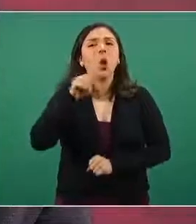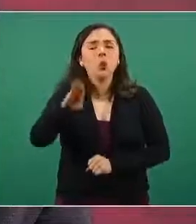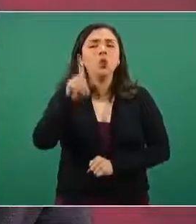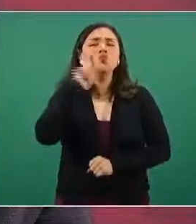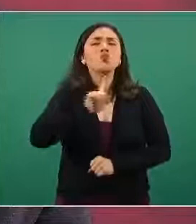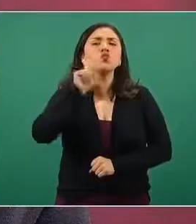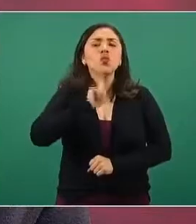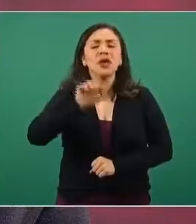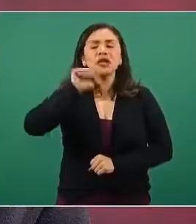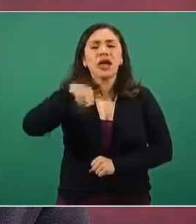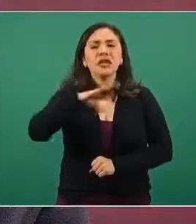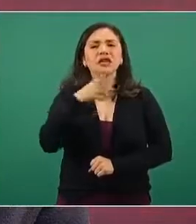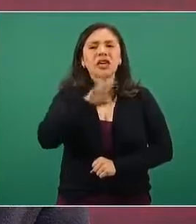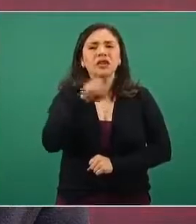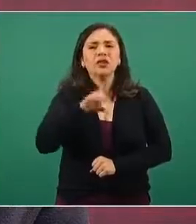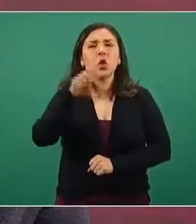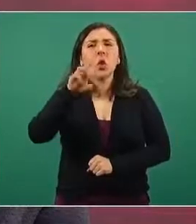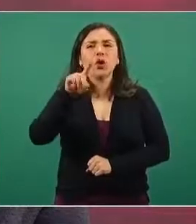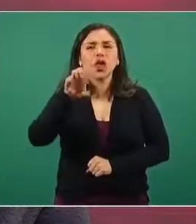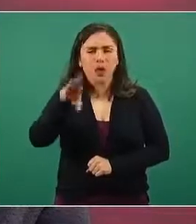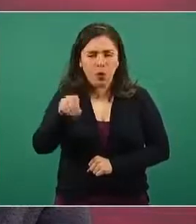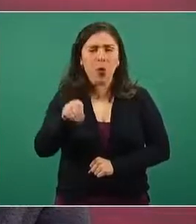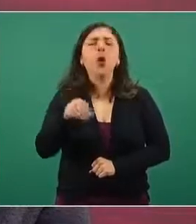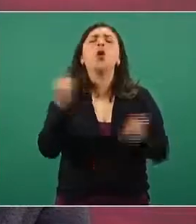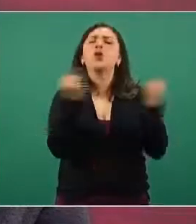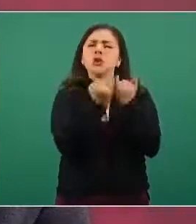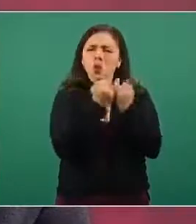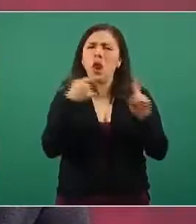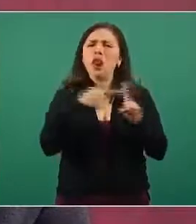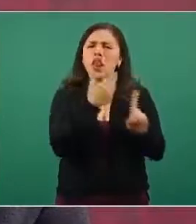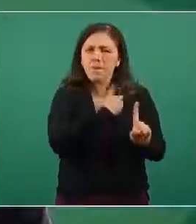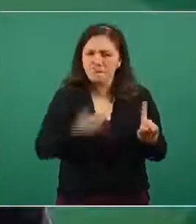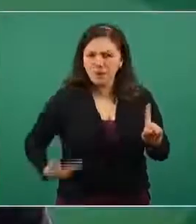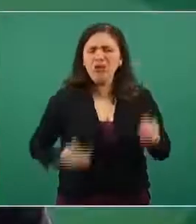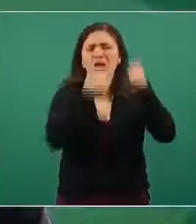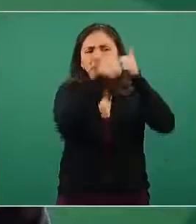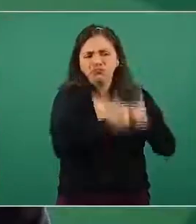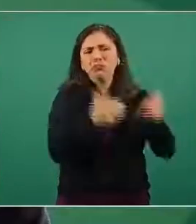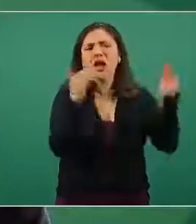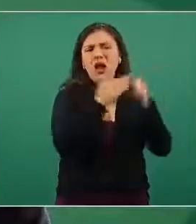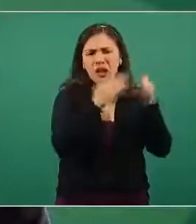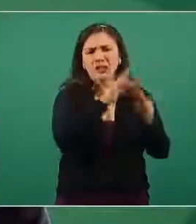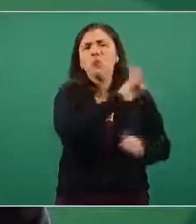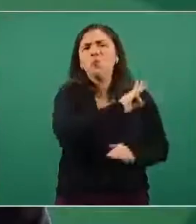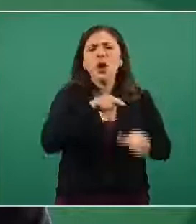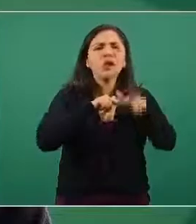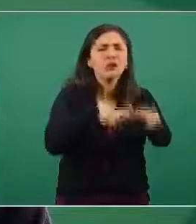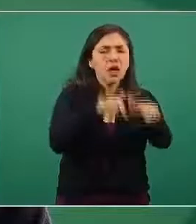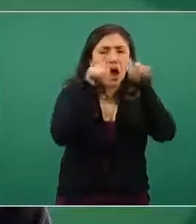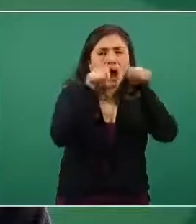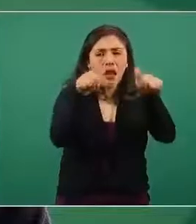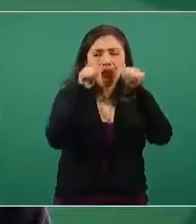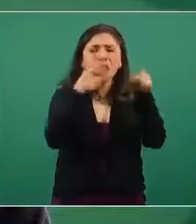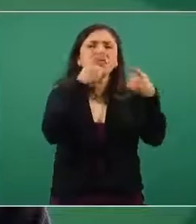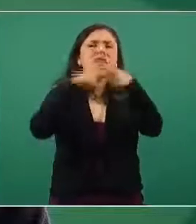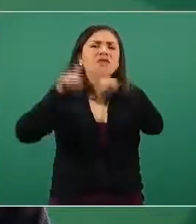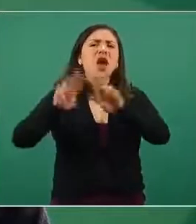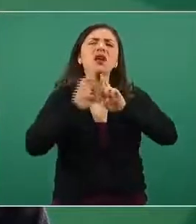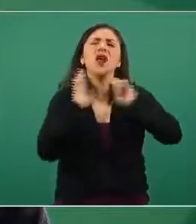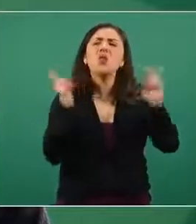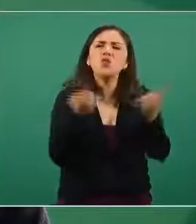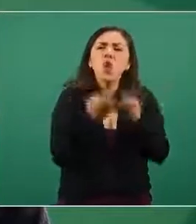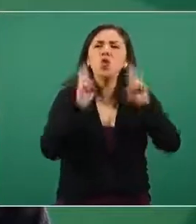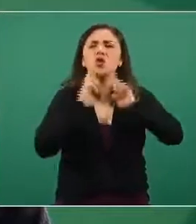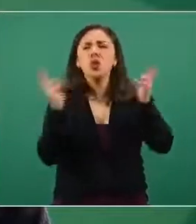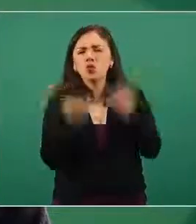ministra Sánchez Cordero, y él de todas maneras desde su resguardo domiciliario pues podrá estar atendiendo diferentes reuniones